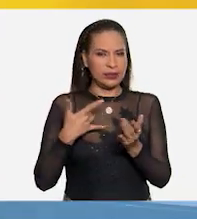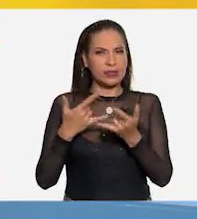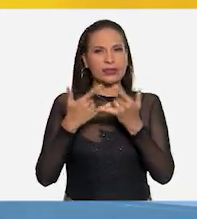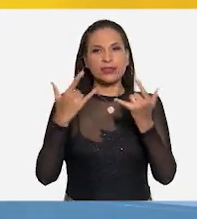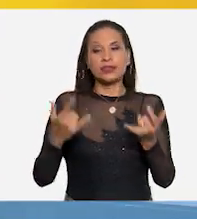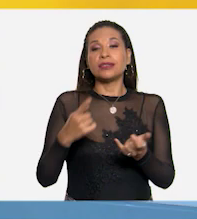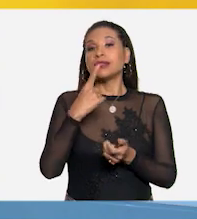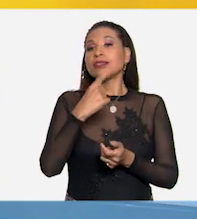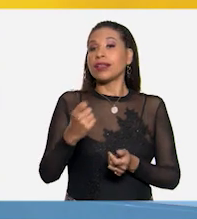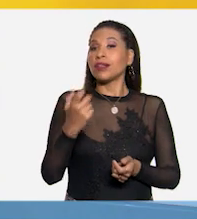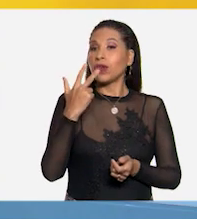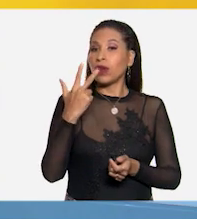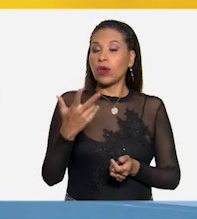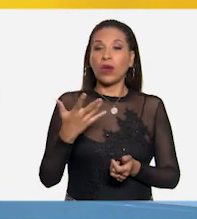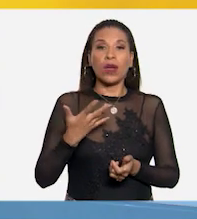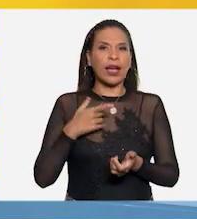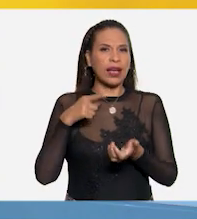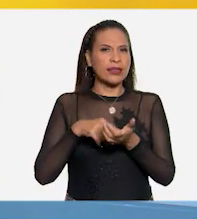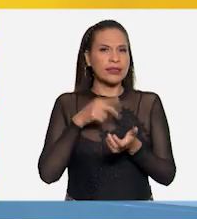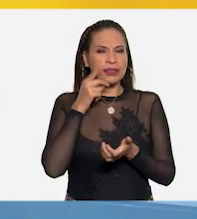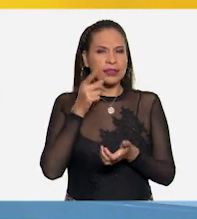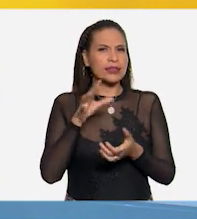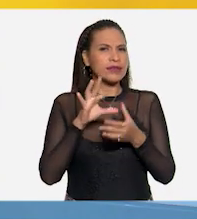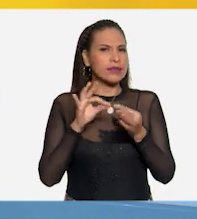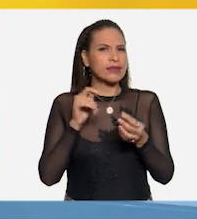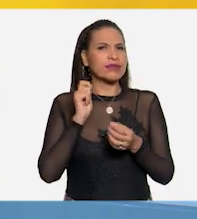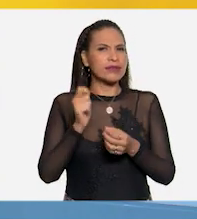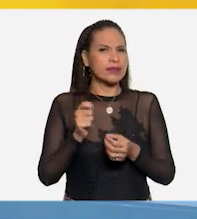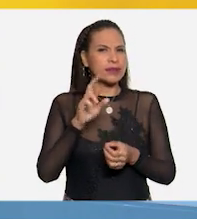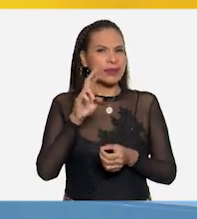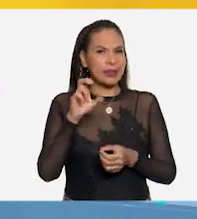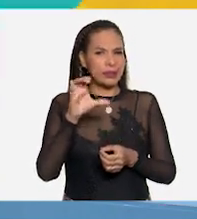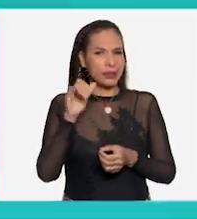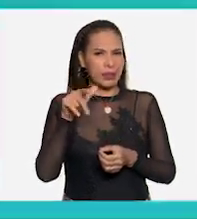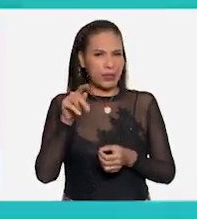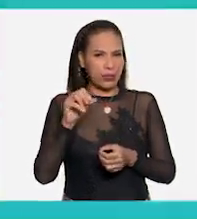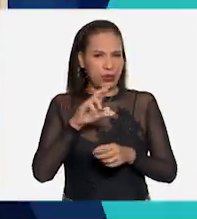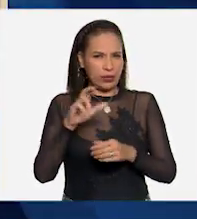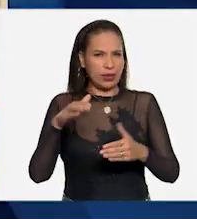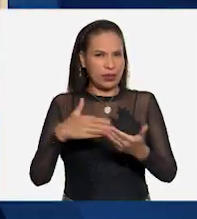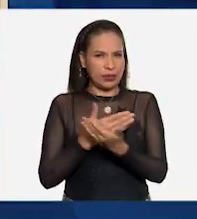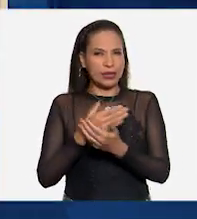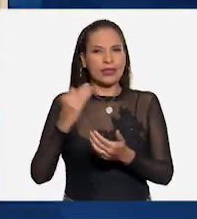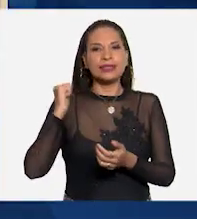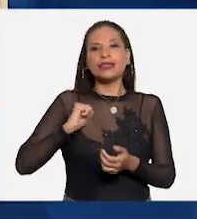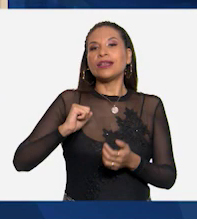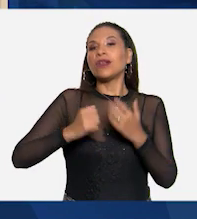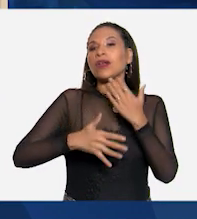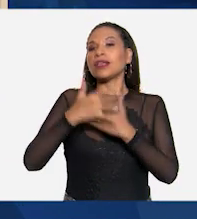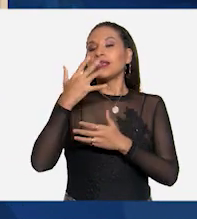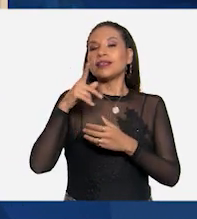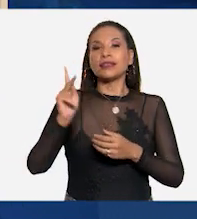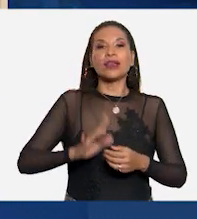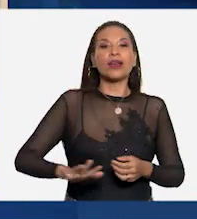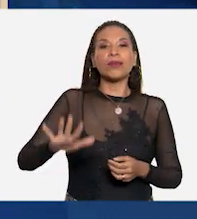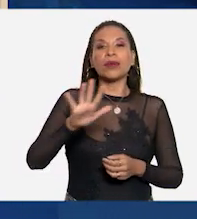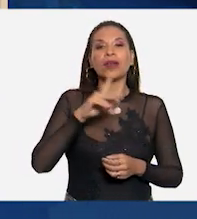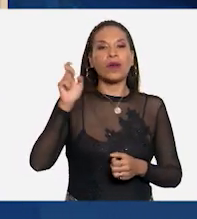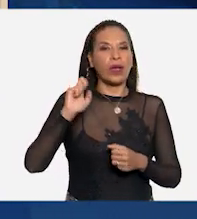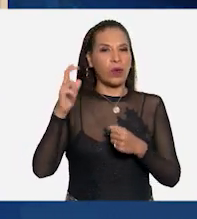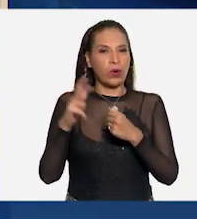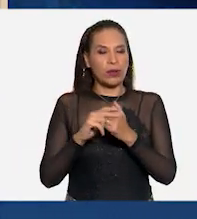la página 108, se dice lo siguiente sobre el Renacimiento. Durante el siglo XV, la población de